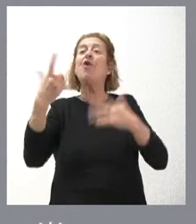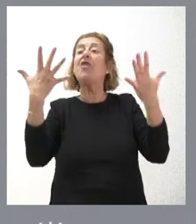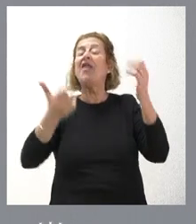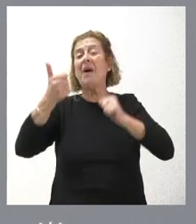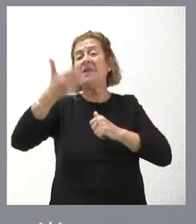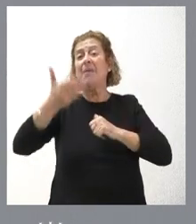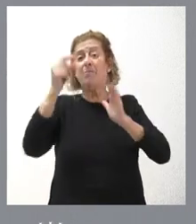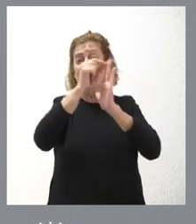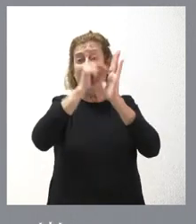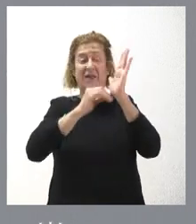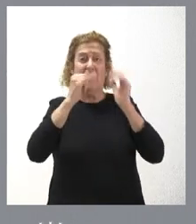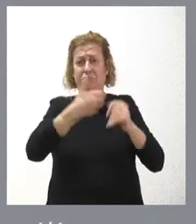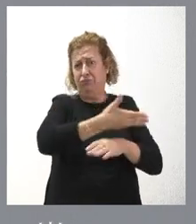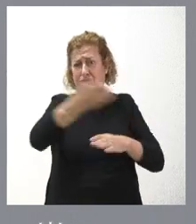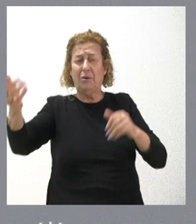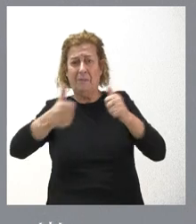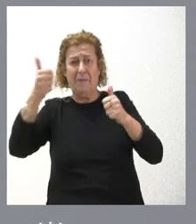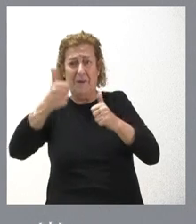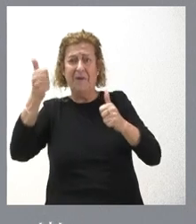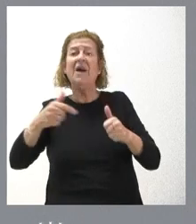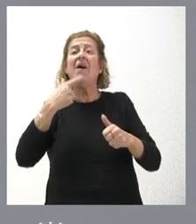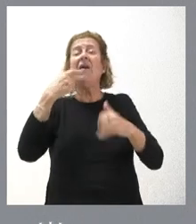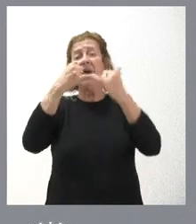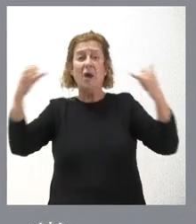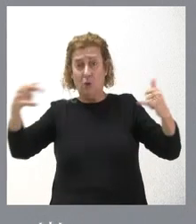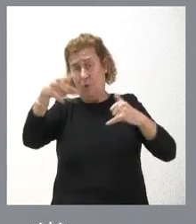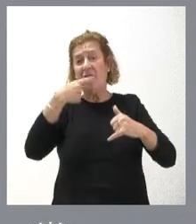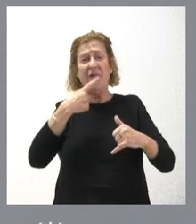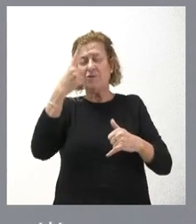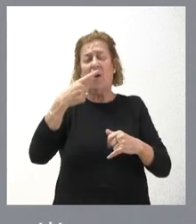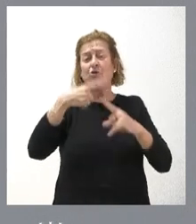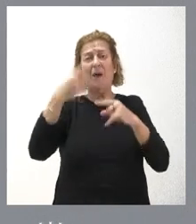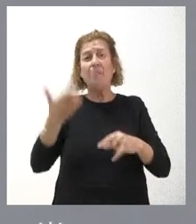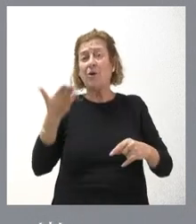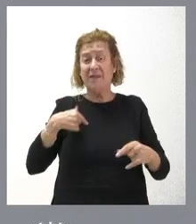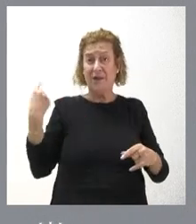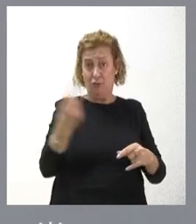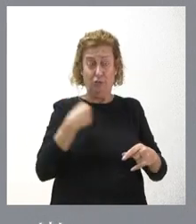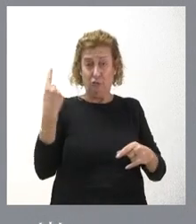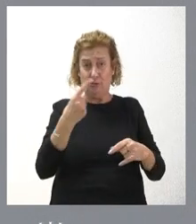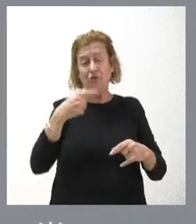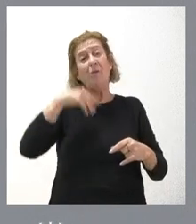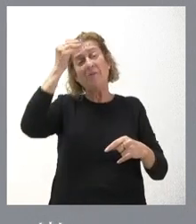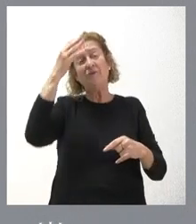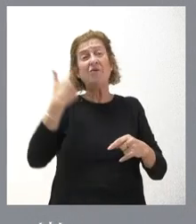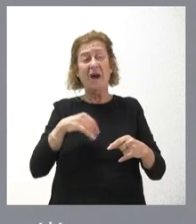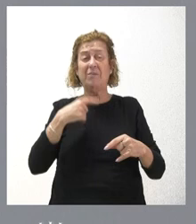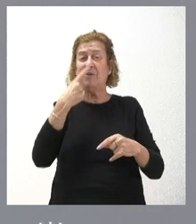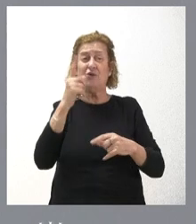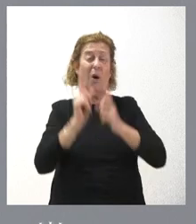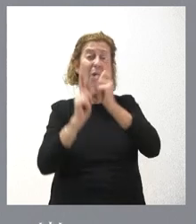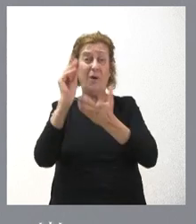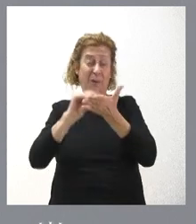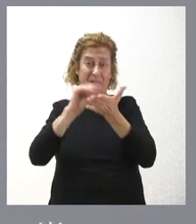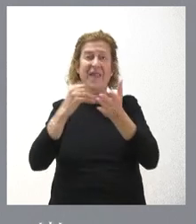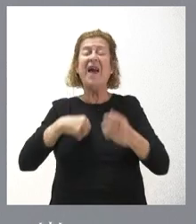Pero hay otros muchos que desarrollaremos y al hlo de lo que usted plantea hay una cuestión vital para nosotros eh yo creo que lo hemos comentado en alguna veces es que ya hemos